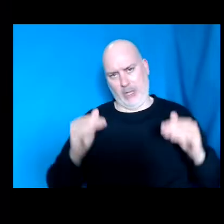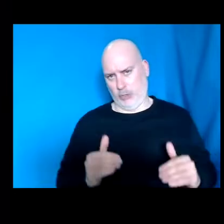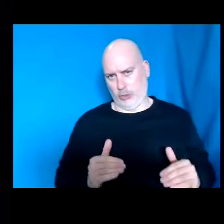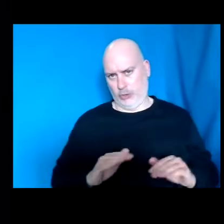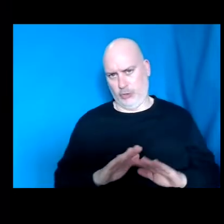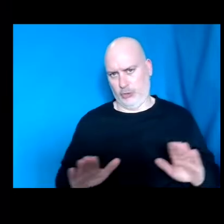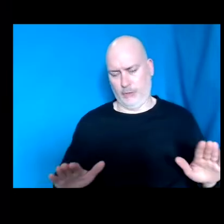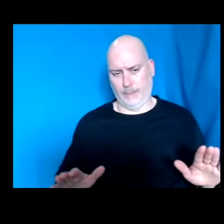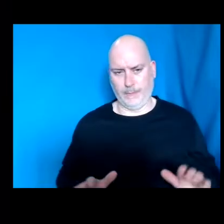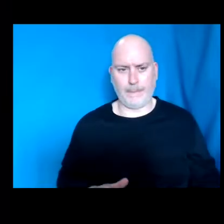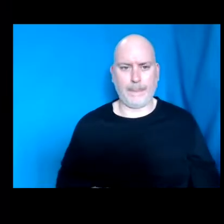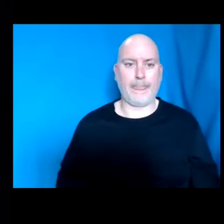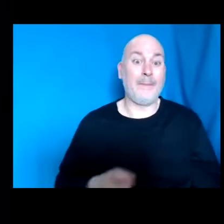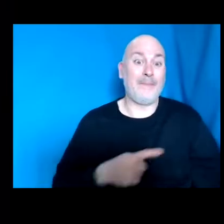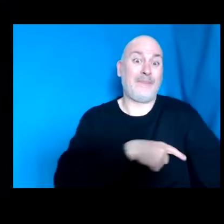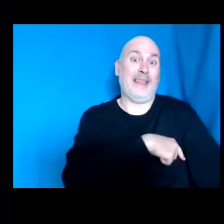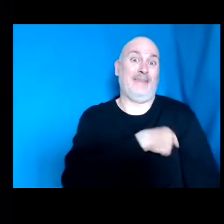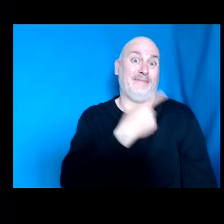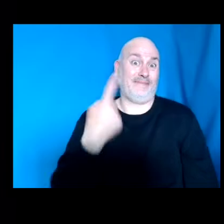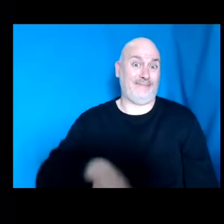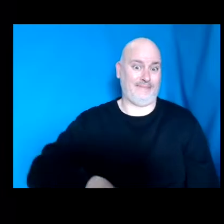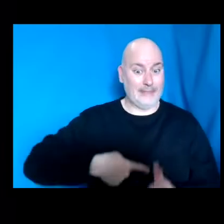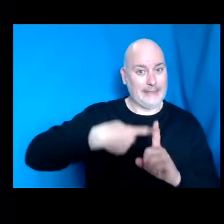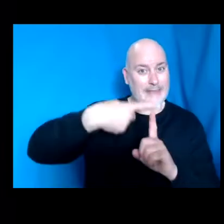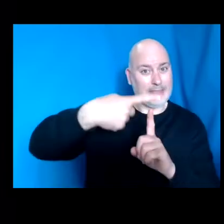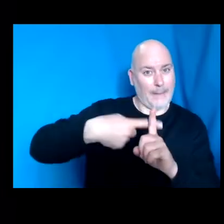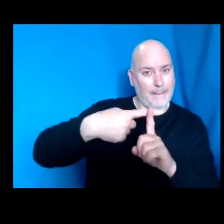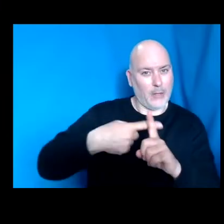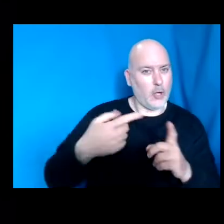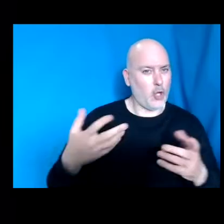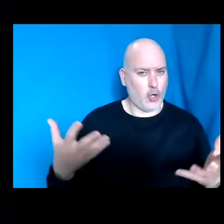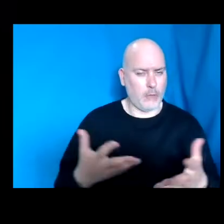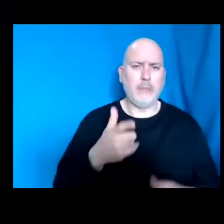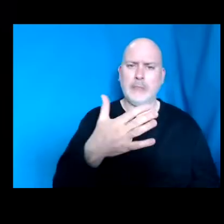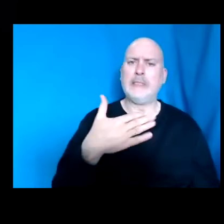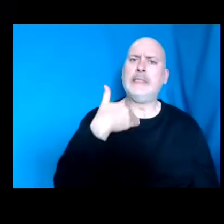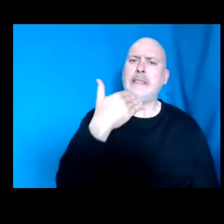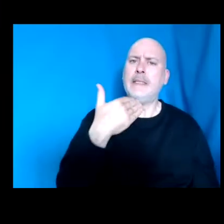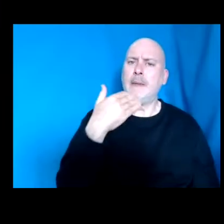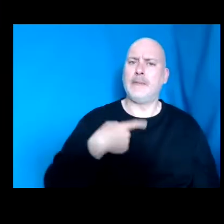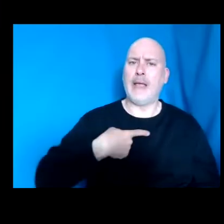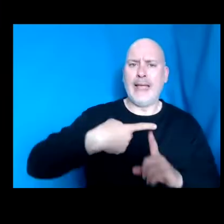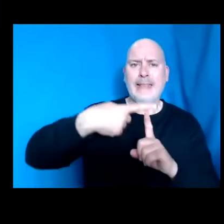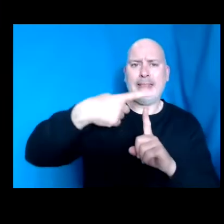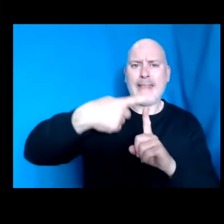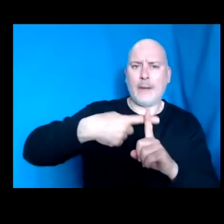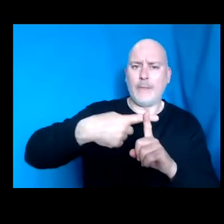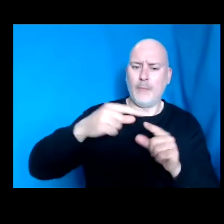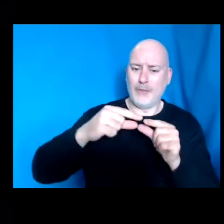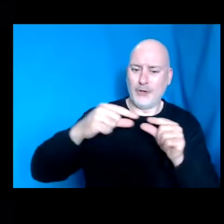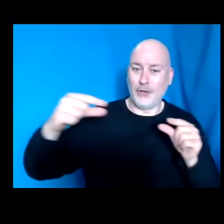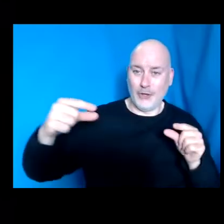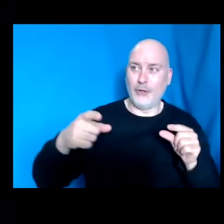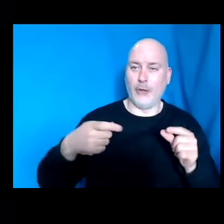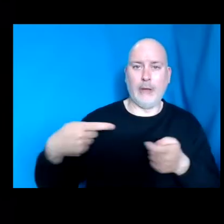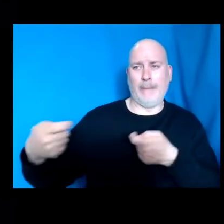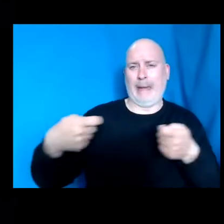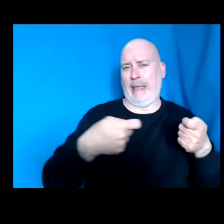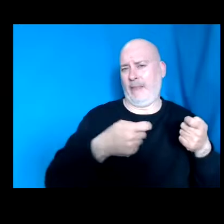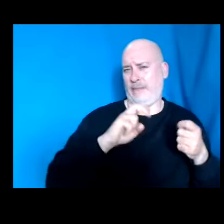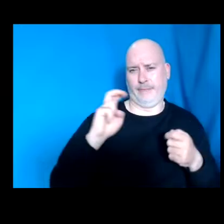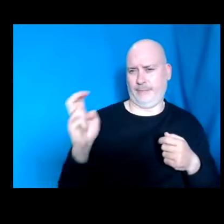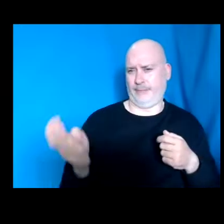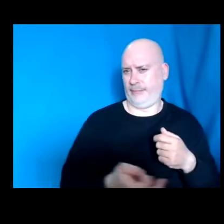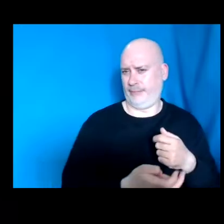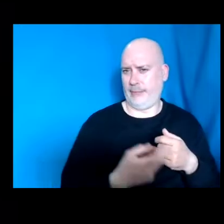Respecto a cómo medir la temperatura, ya sabemos que en el mercado existen muchos tipos de termómetros. Los